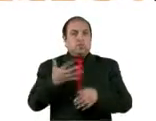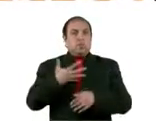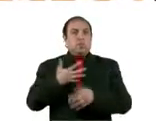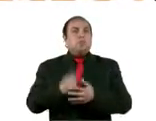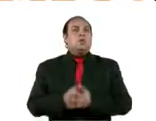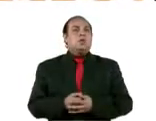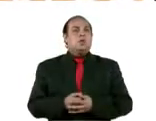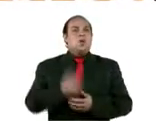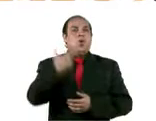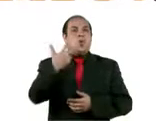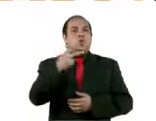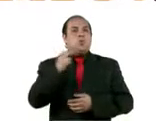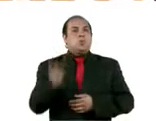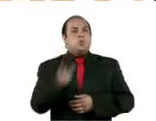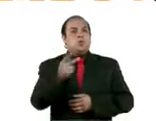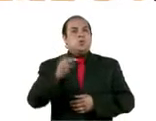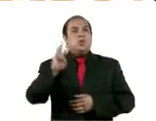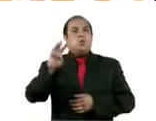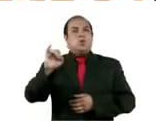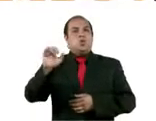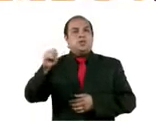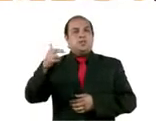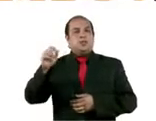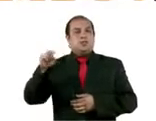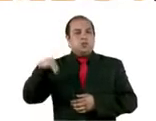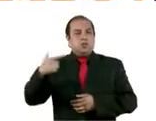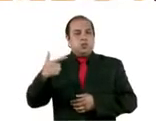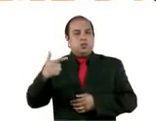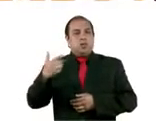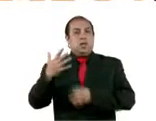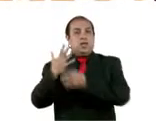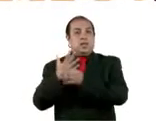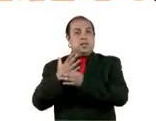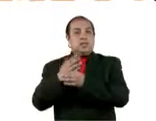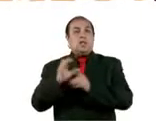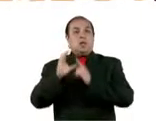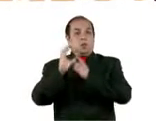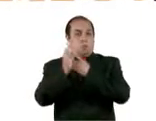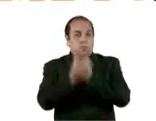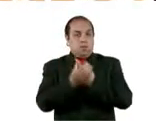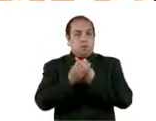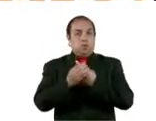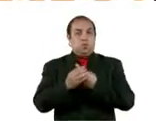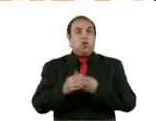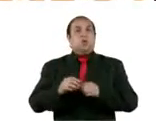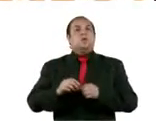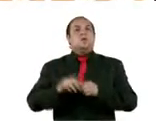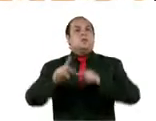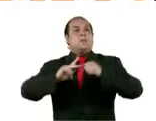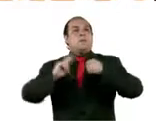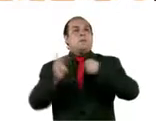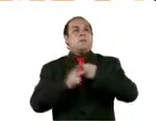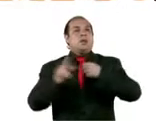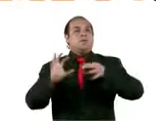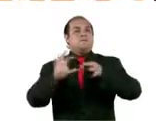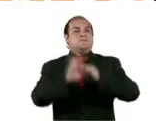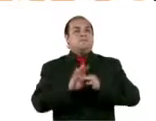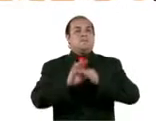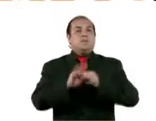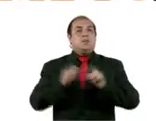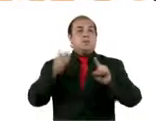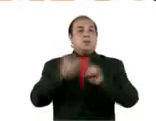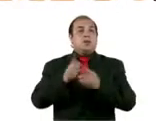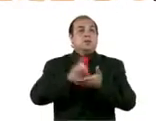son las 8 preguntas de Washington que establece la Convención de Naciones Unidas para los Derechos de las Personas